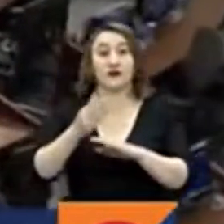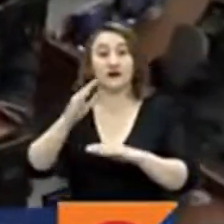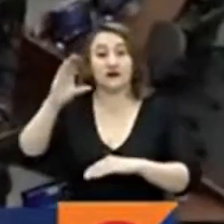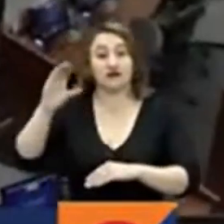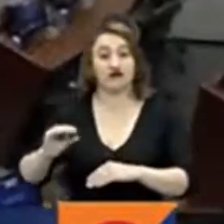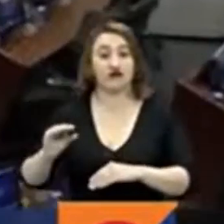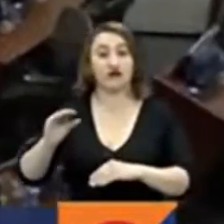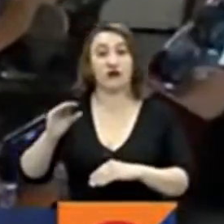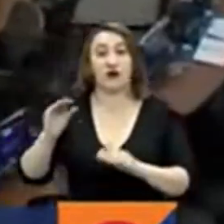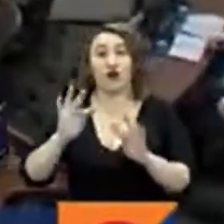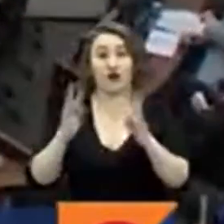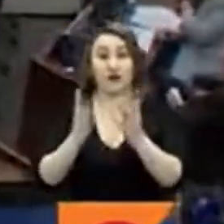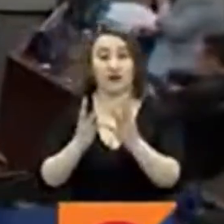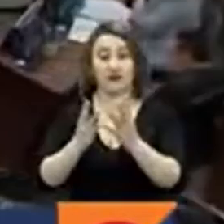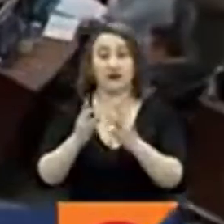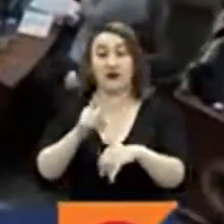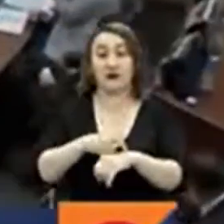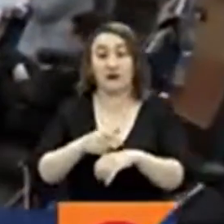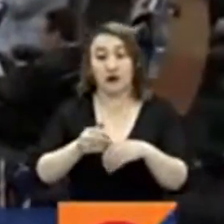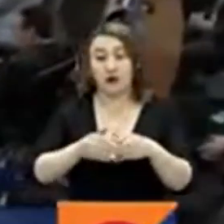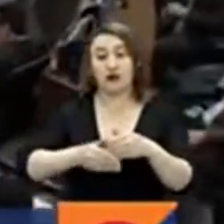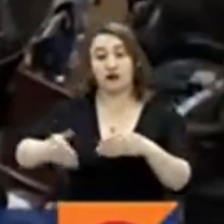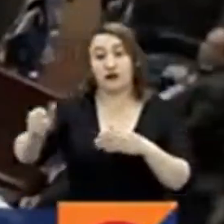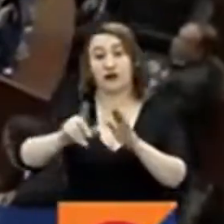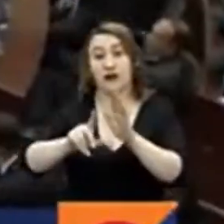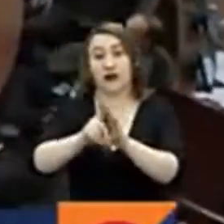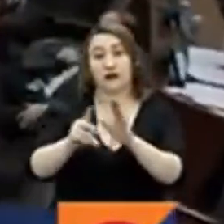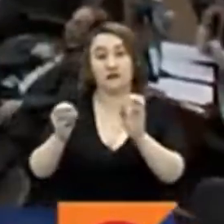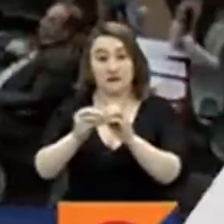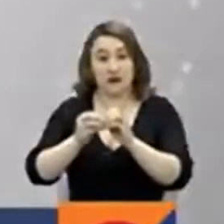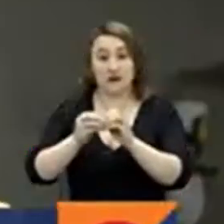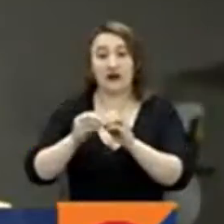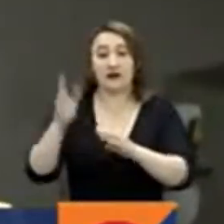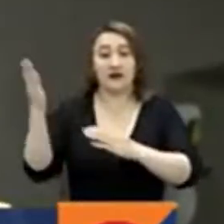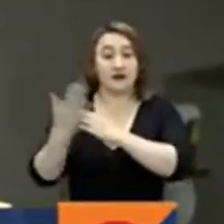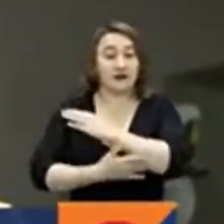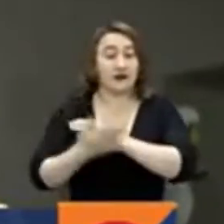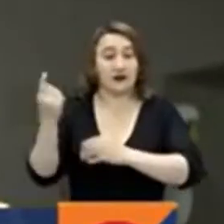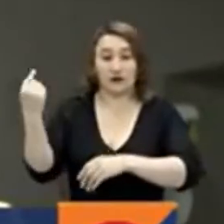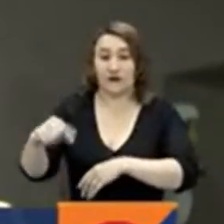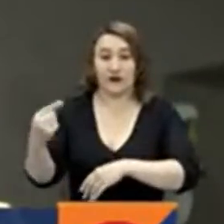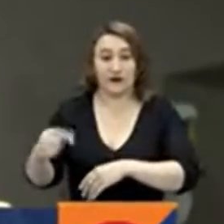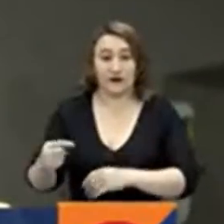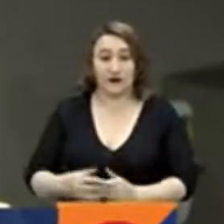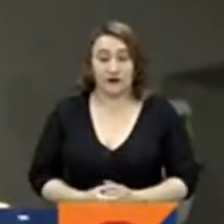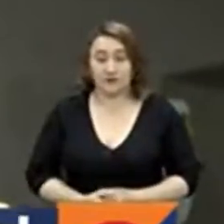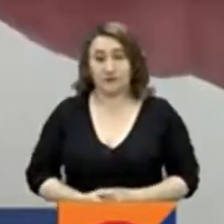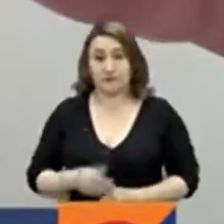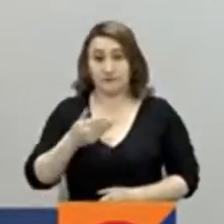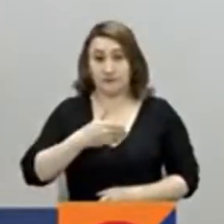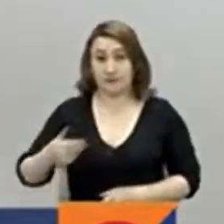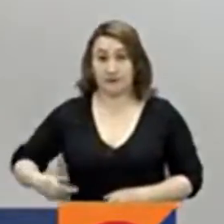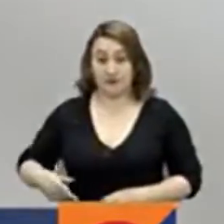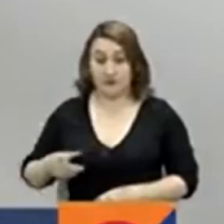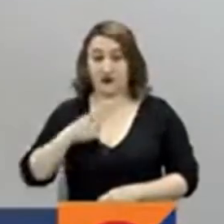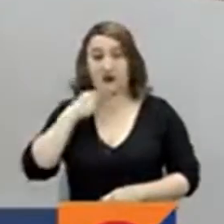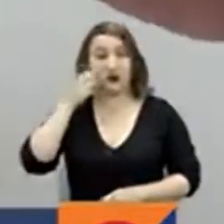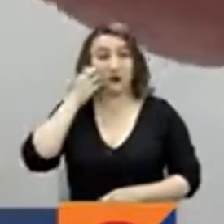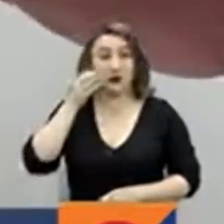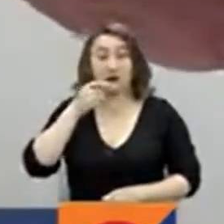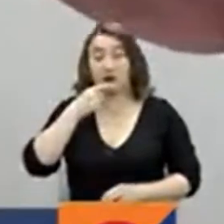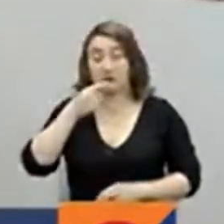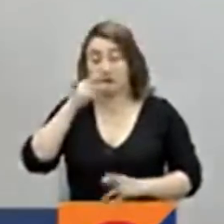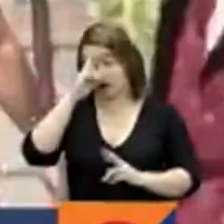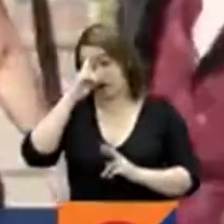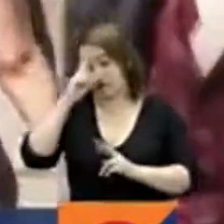congresistas, aumentar el periodo legislativo y castigar el ausentismo. Presidente Duque dice que respeta decisiones